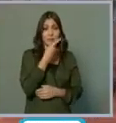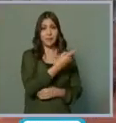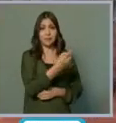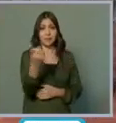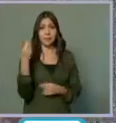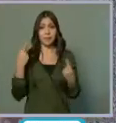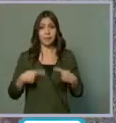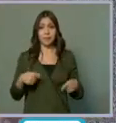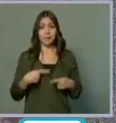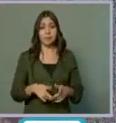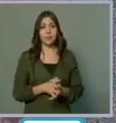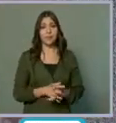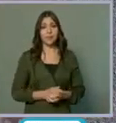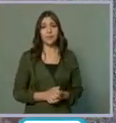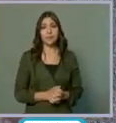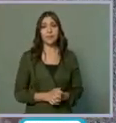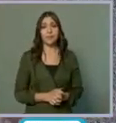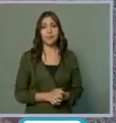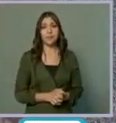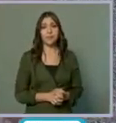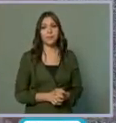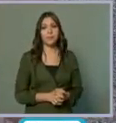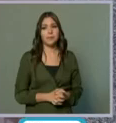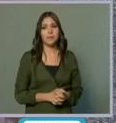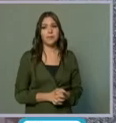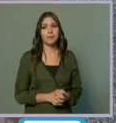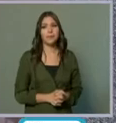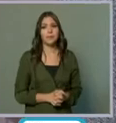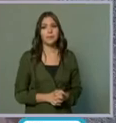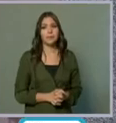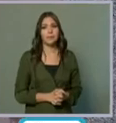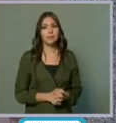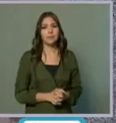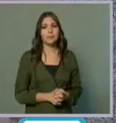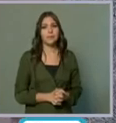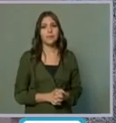público. Tenemos